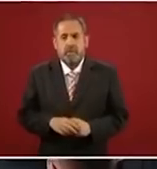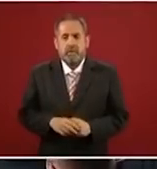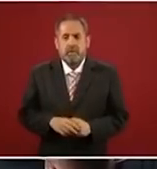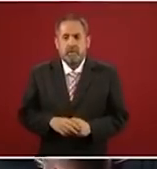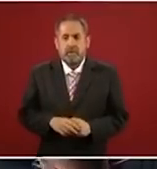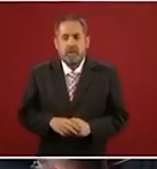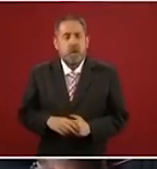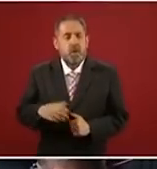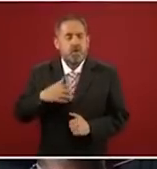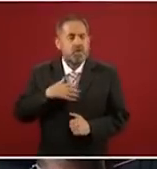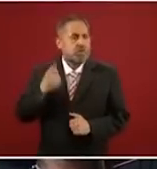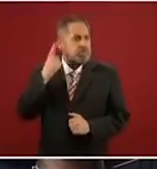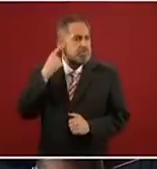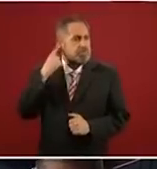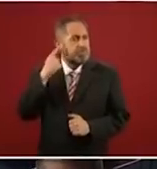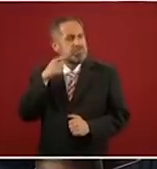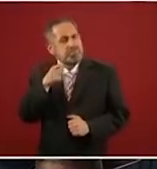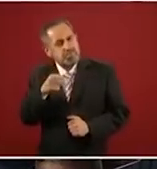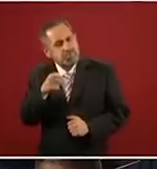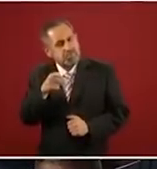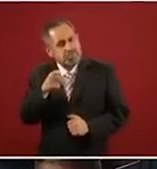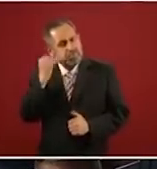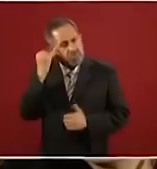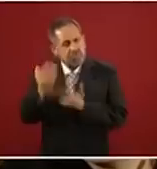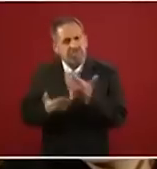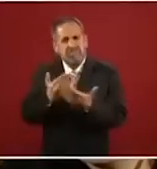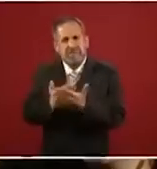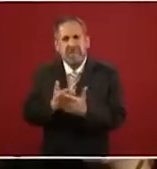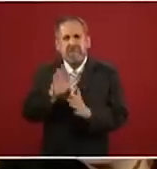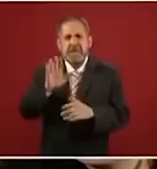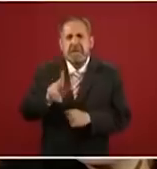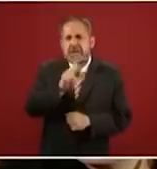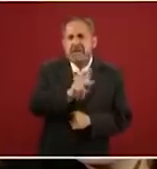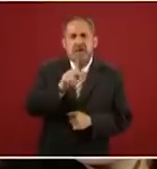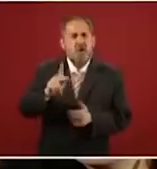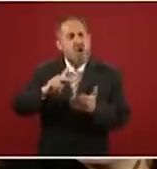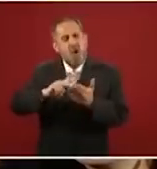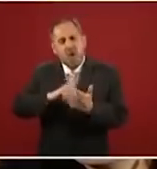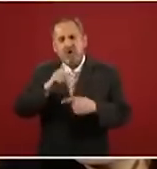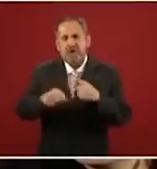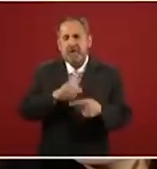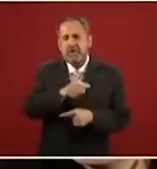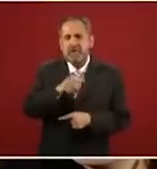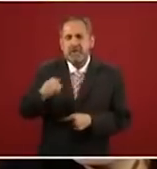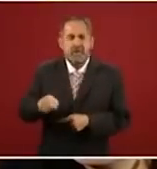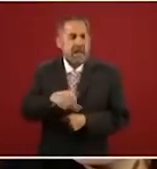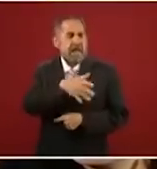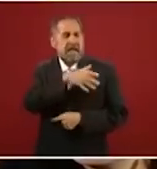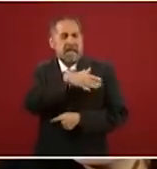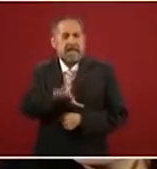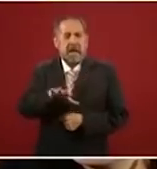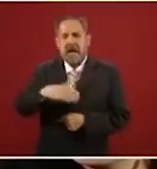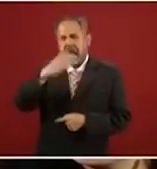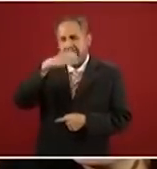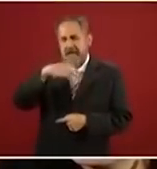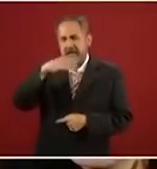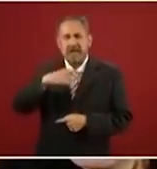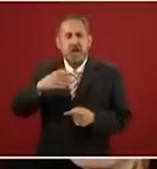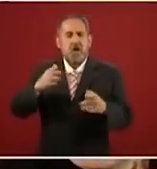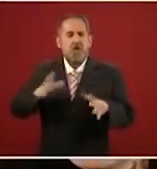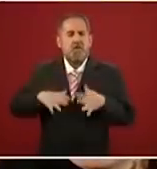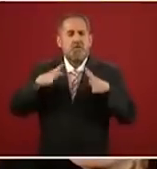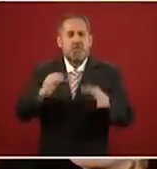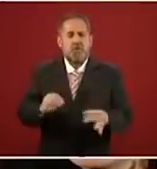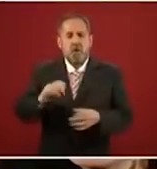cuando yo escucho sobre su iniciativa parece que estoy escuchando de nuevo al general lázaro cárdenas cuando fundó el instituto